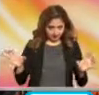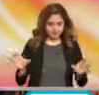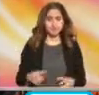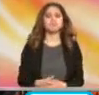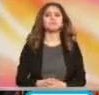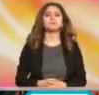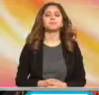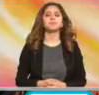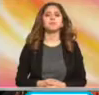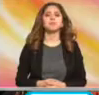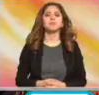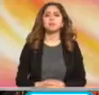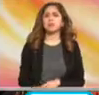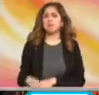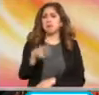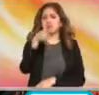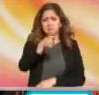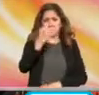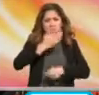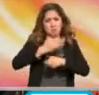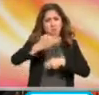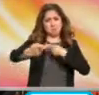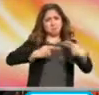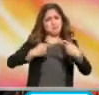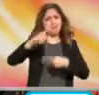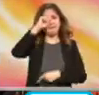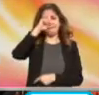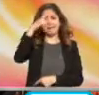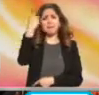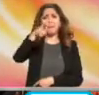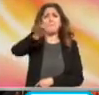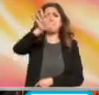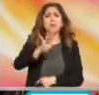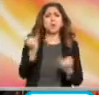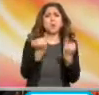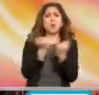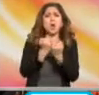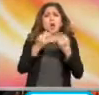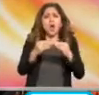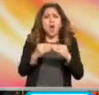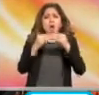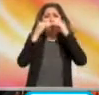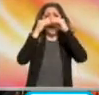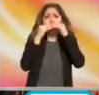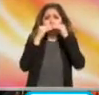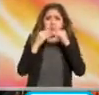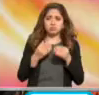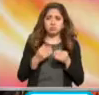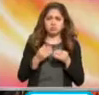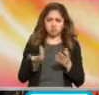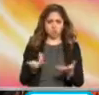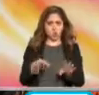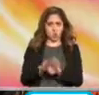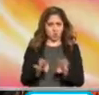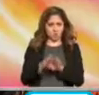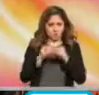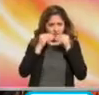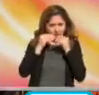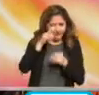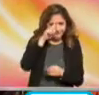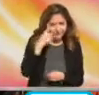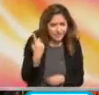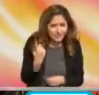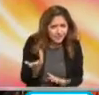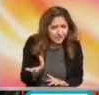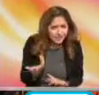chicos, esto va a ser tan sencillo como si ustedes prepararan un sándwich. ¿Les parece? Ah, caray, O sea, a ver, ¿así? ¿Tanto a ver. así? Ok, ahora